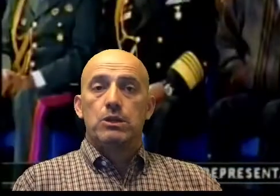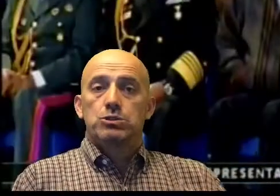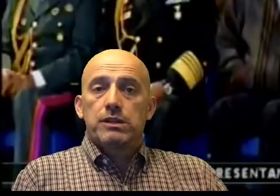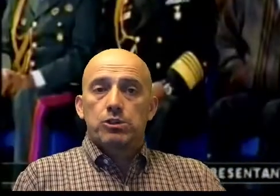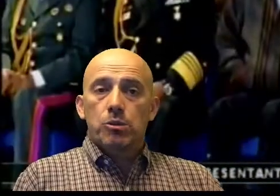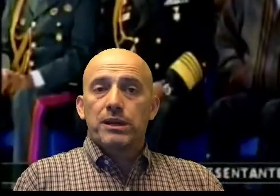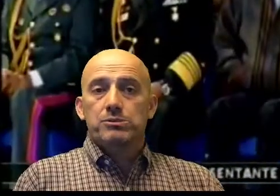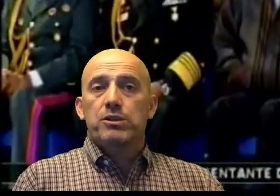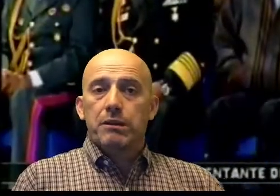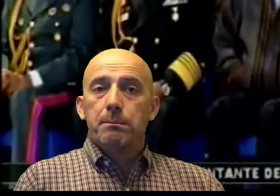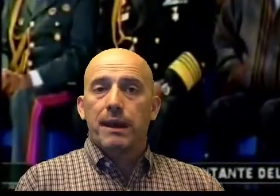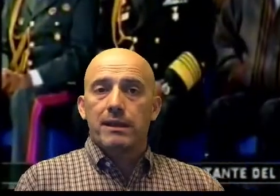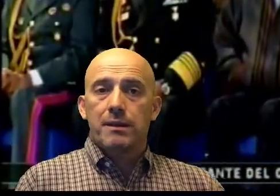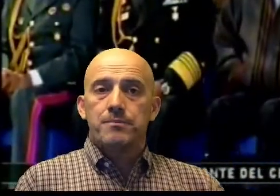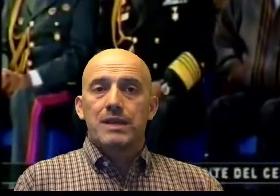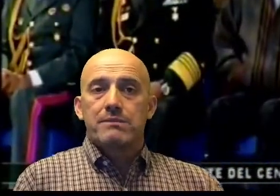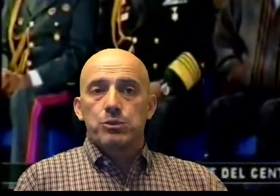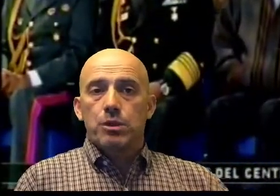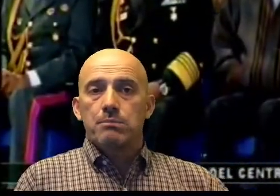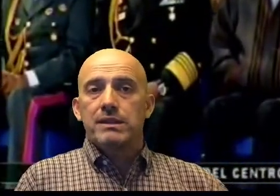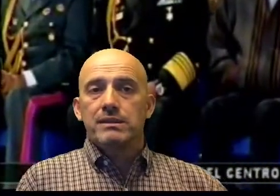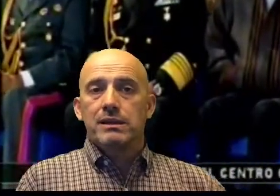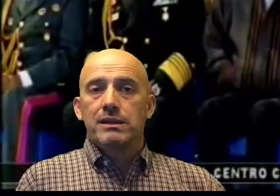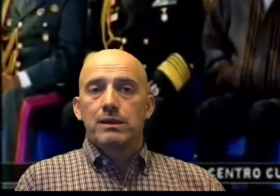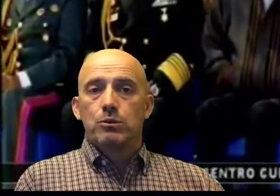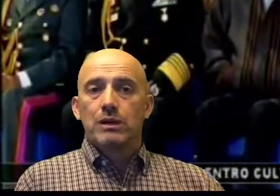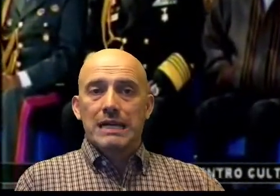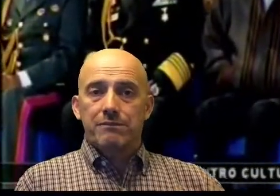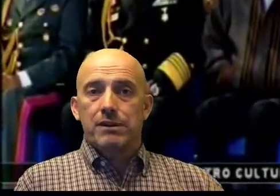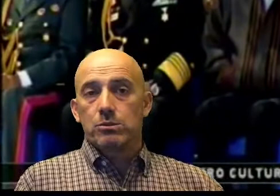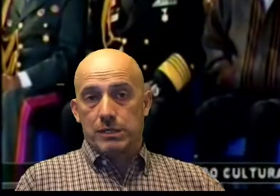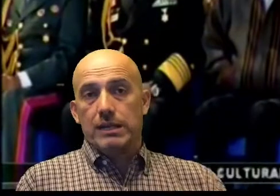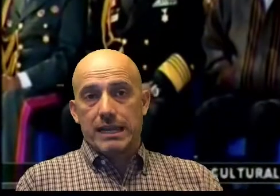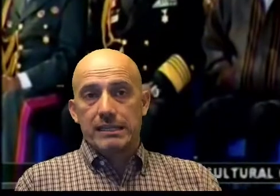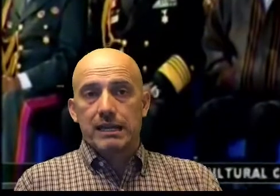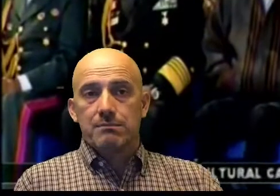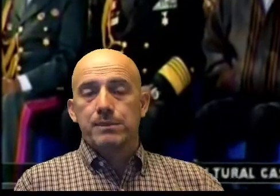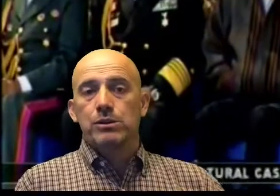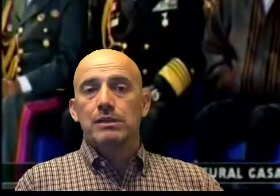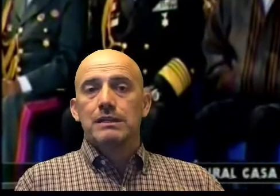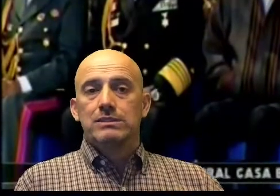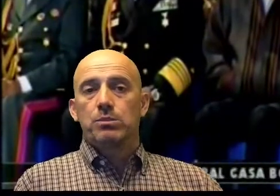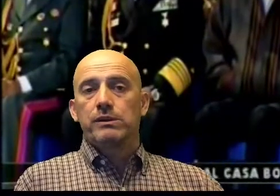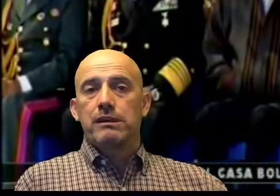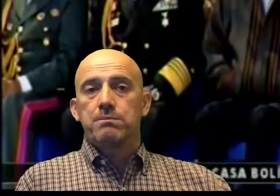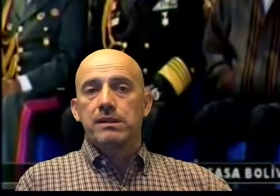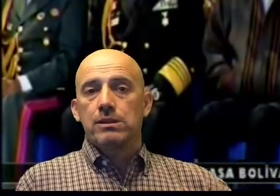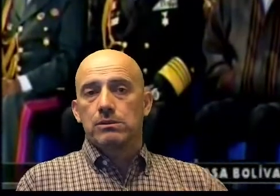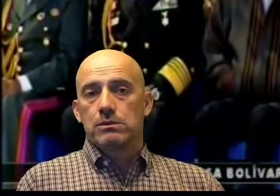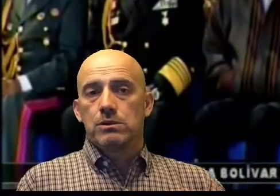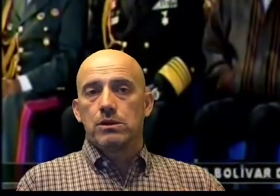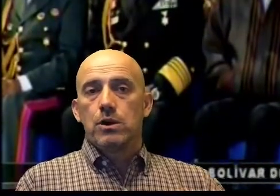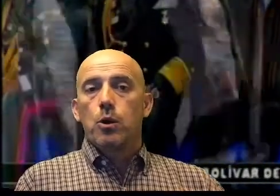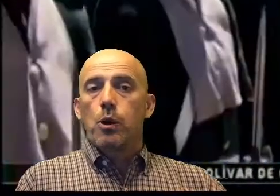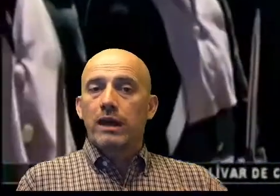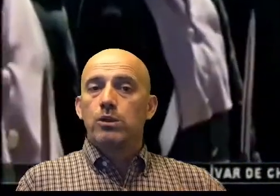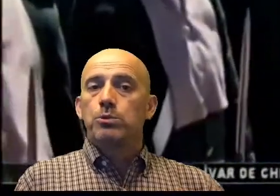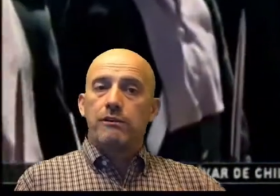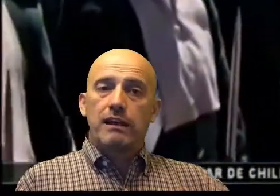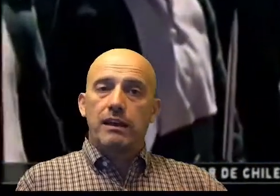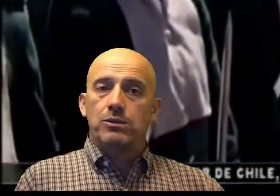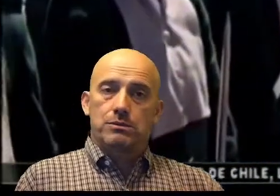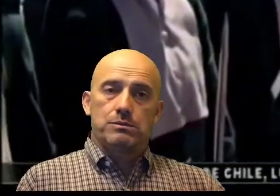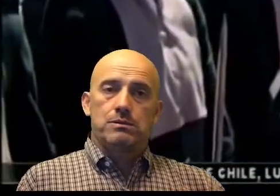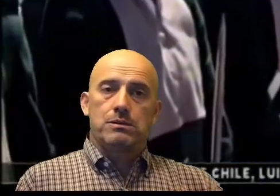sobre todo porque se dieron campaña eventualmente un jefe como era el general campero se lo podía haber pedido o